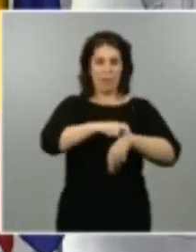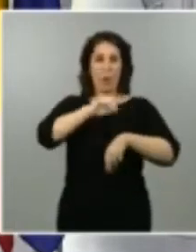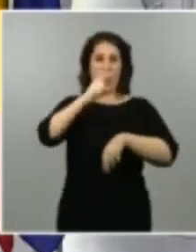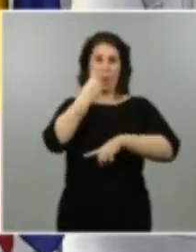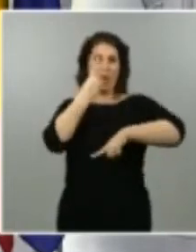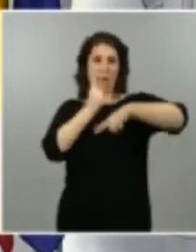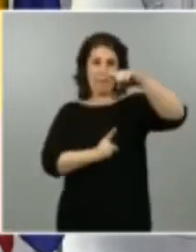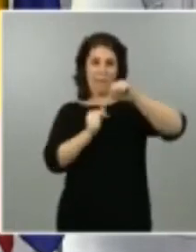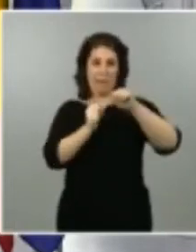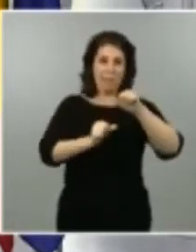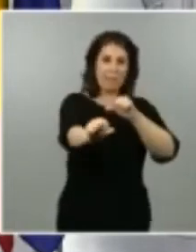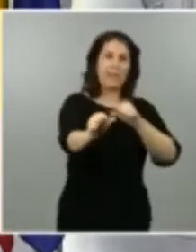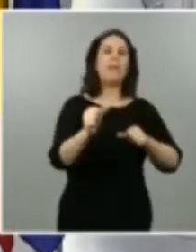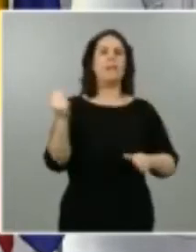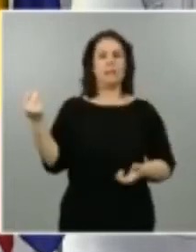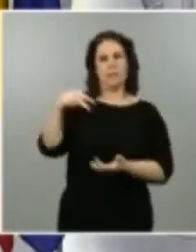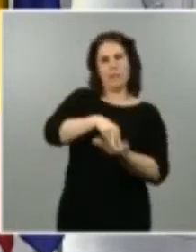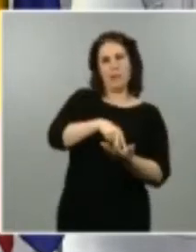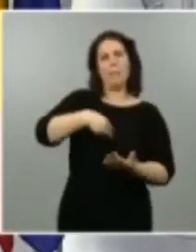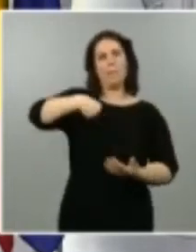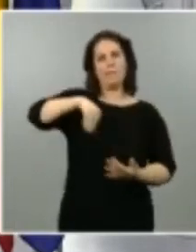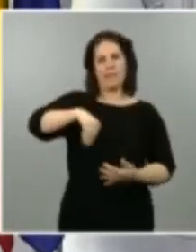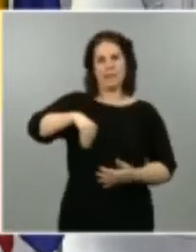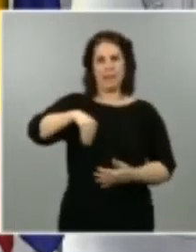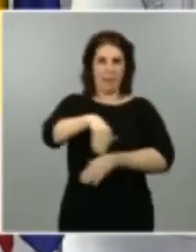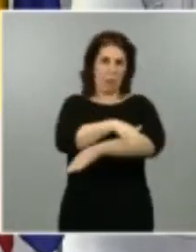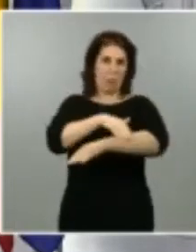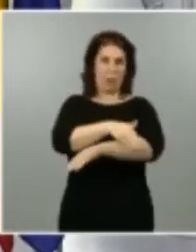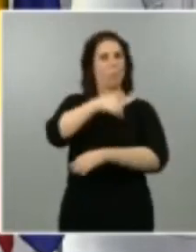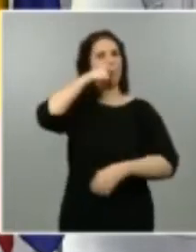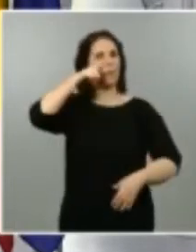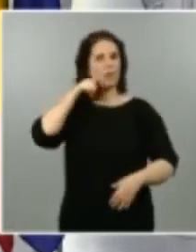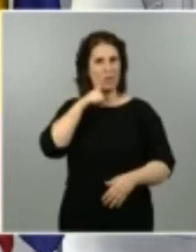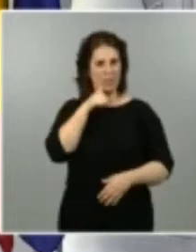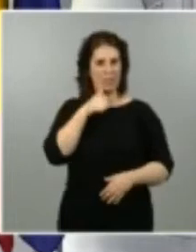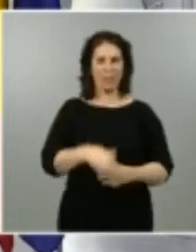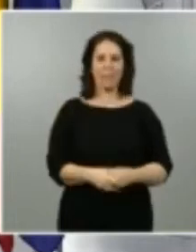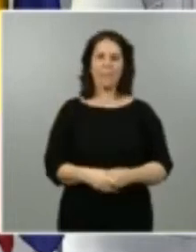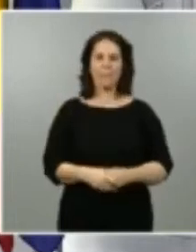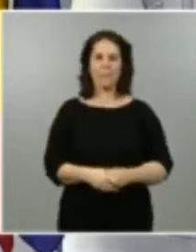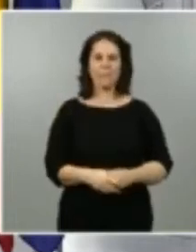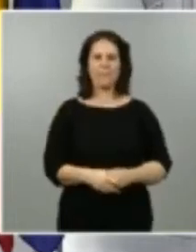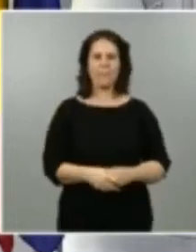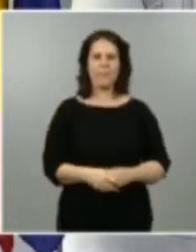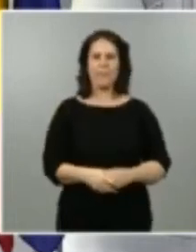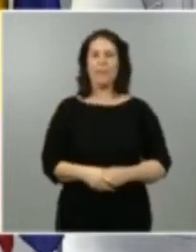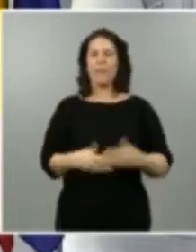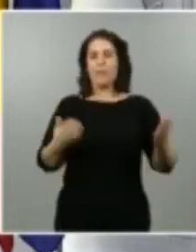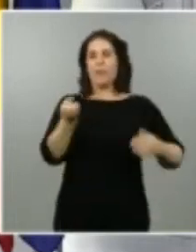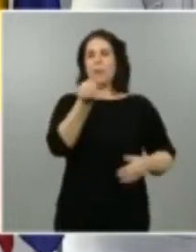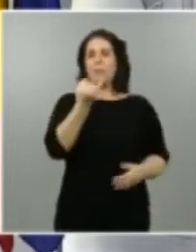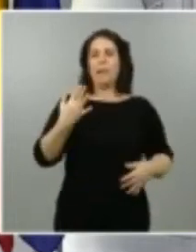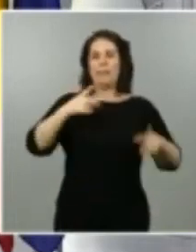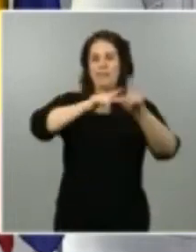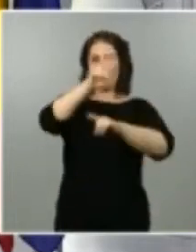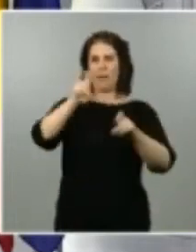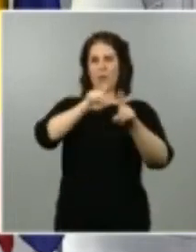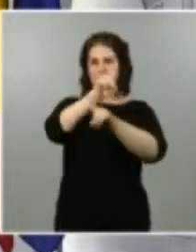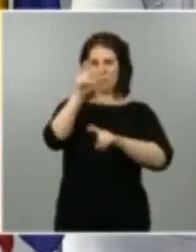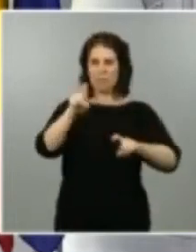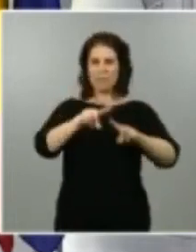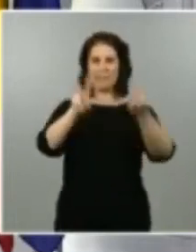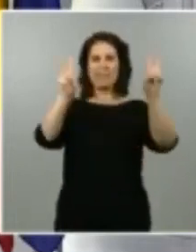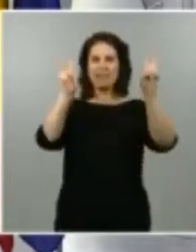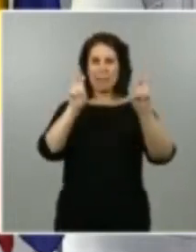prensa el presidente del gobierno pedro sánchez desde moncloa bueno hay varias preguntas doctor simón sobre el paso a la fase 1